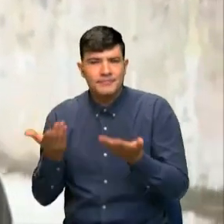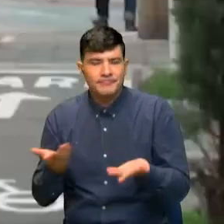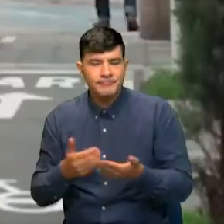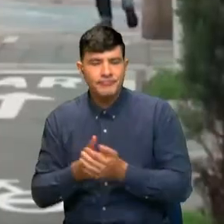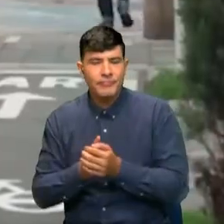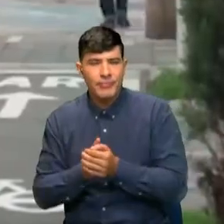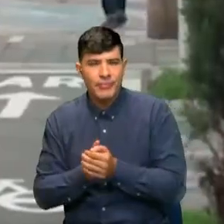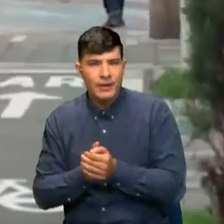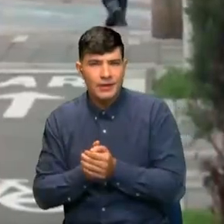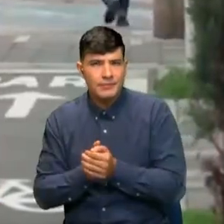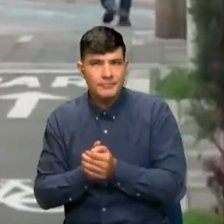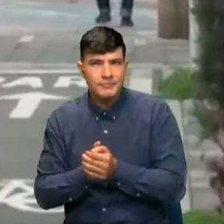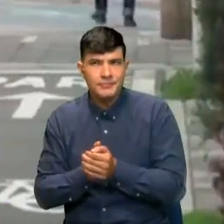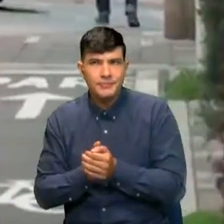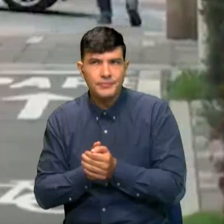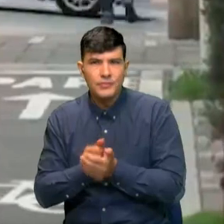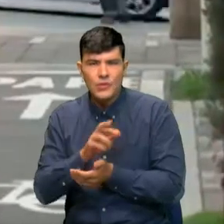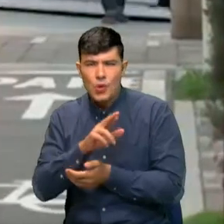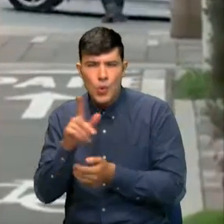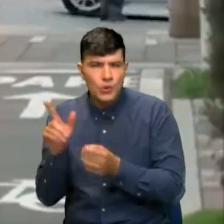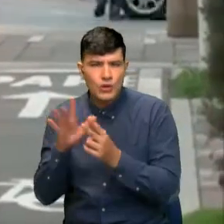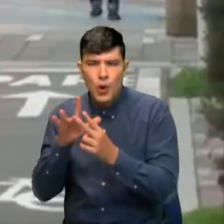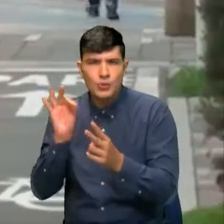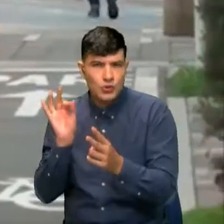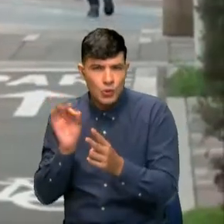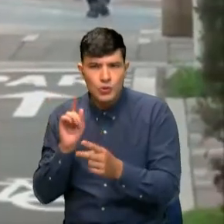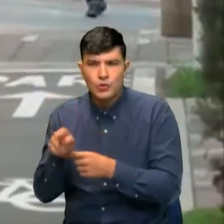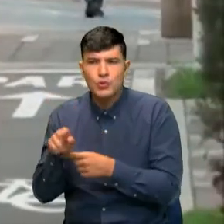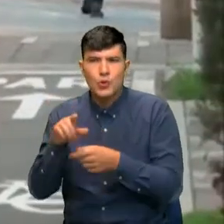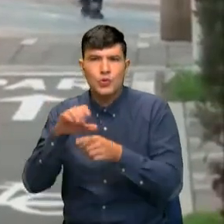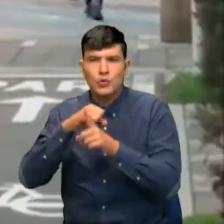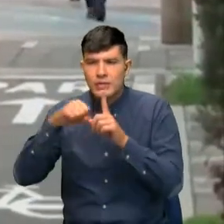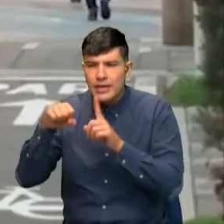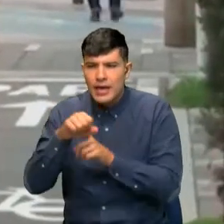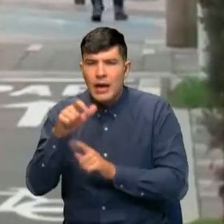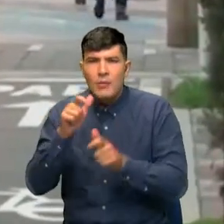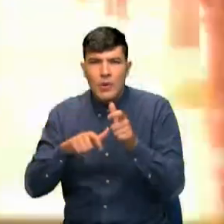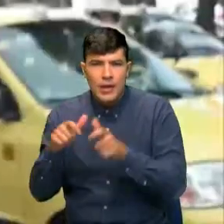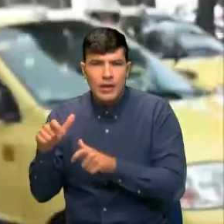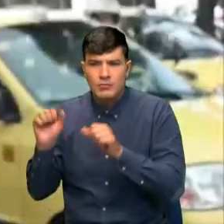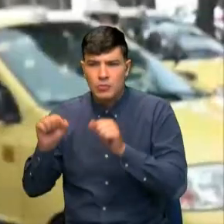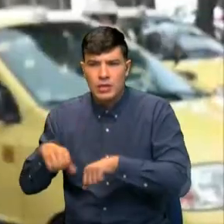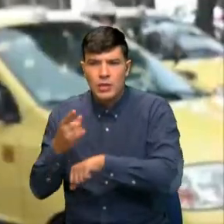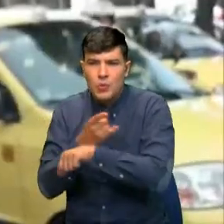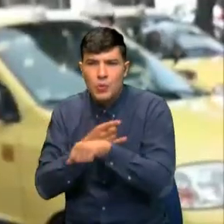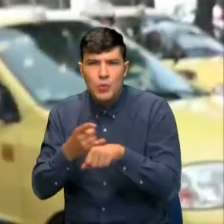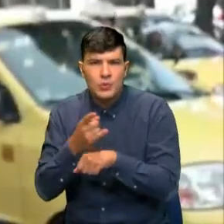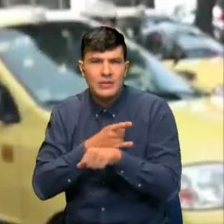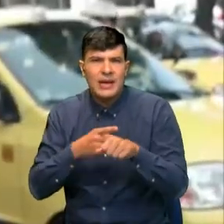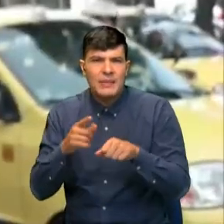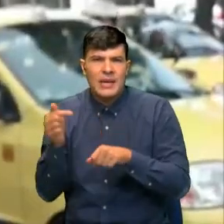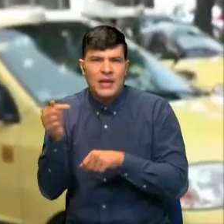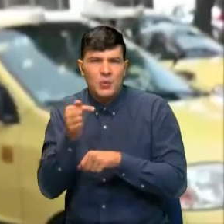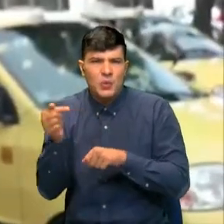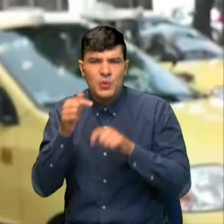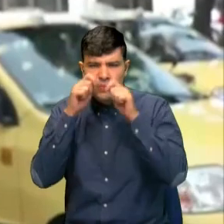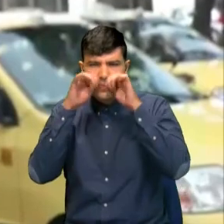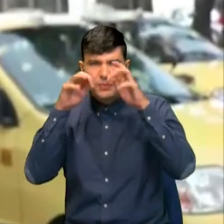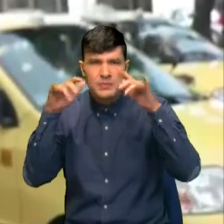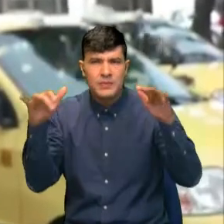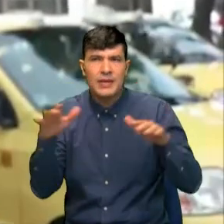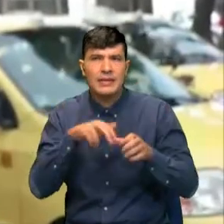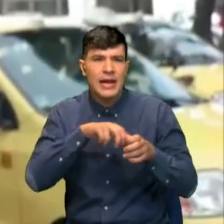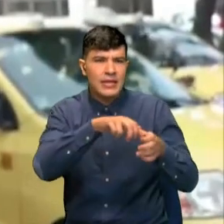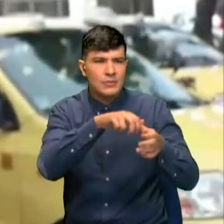la población en cuanto a la cicla para que haya menos contaminación con el carro un medio de transporte limpio en